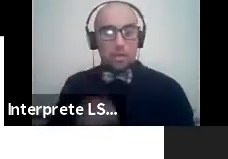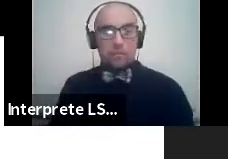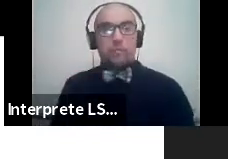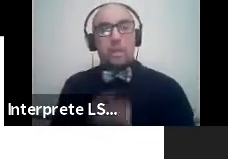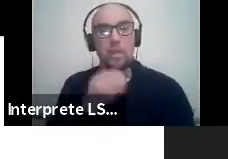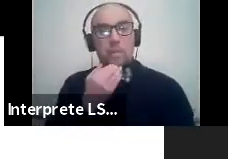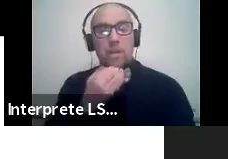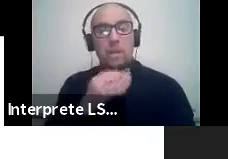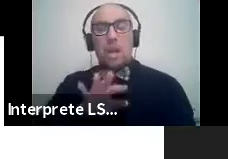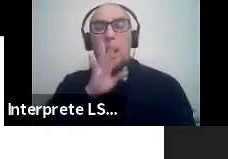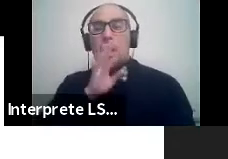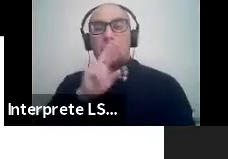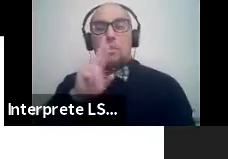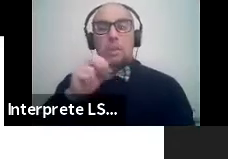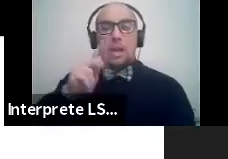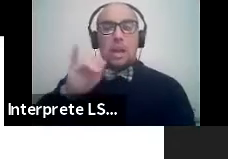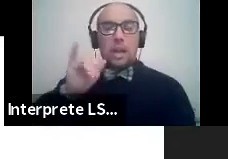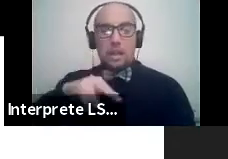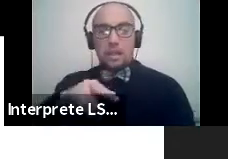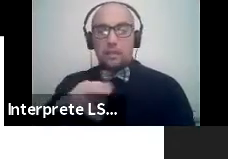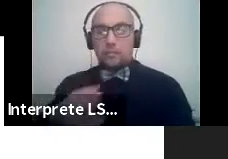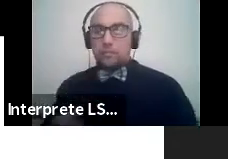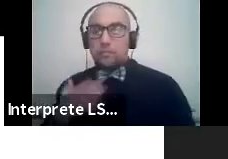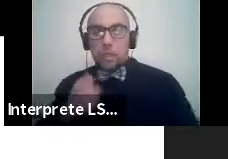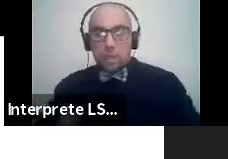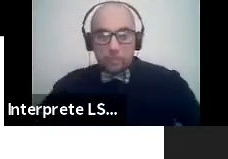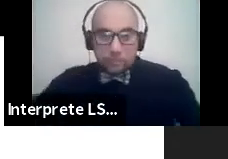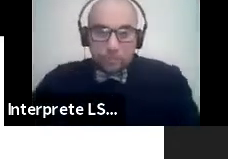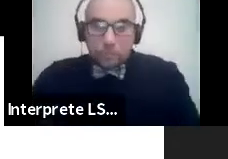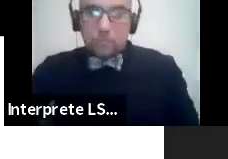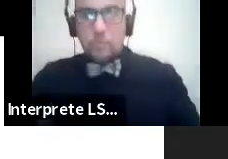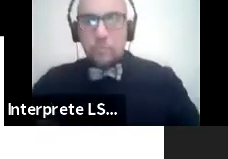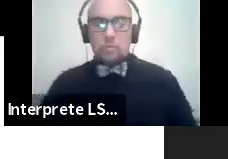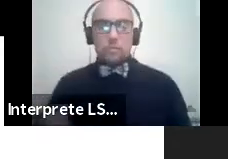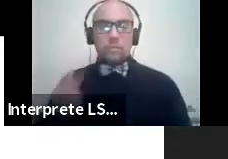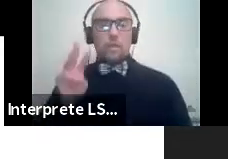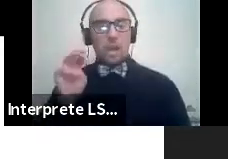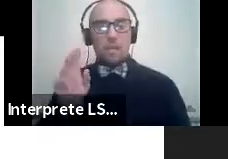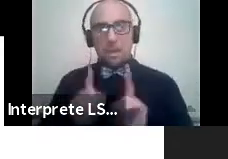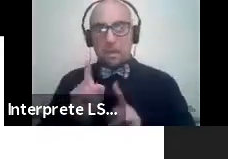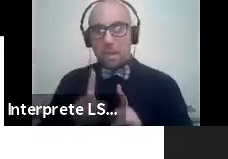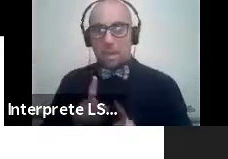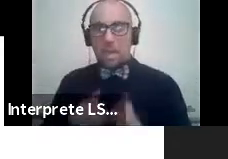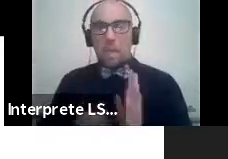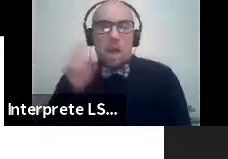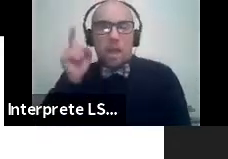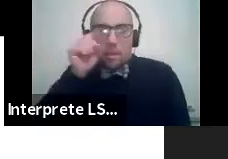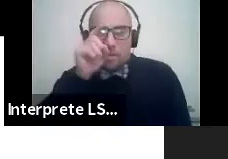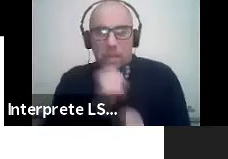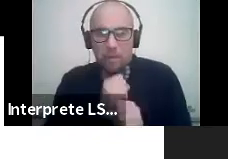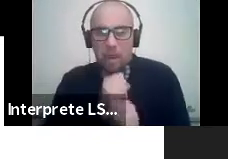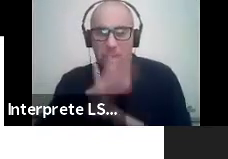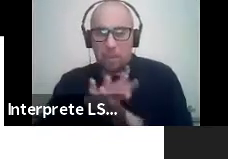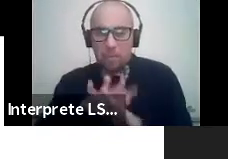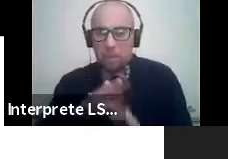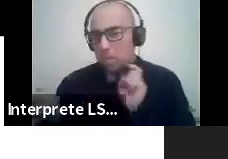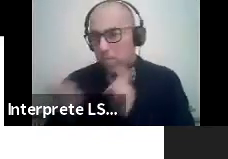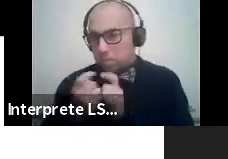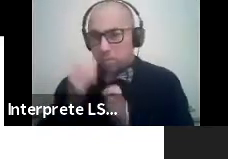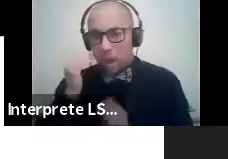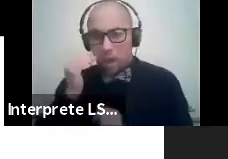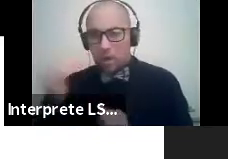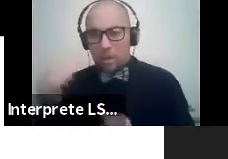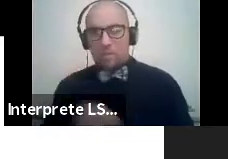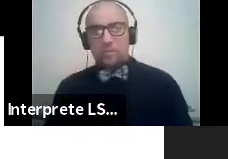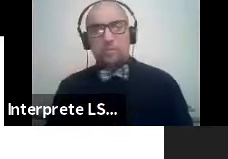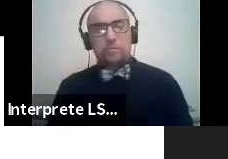uso de raquín, ¿no es cierto? Porque a las madres pareciera que les cuesta más trabajar con matemática con sus hijos.